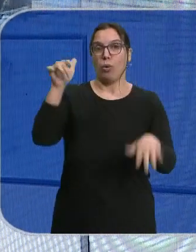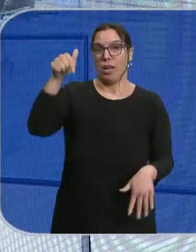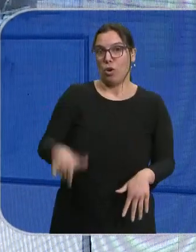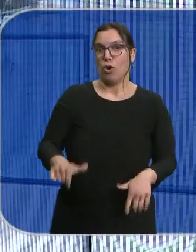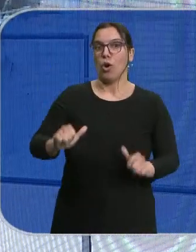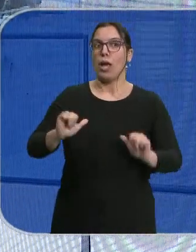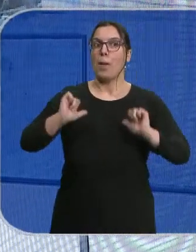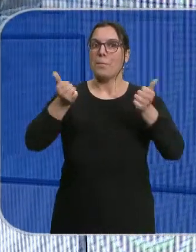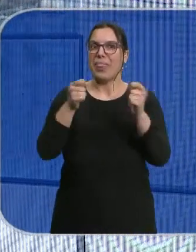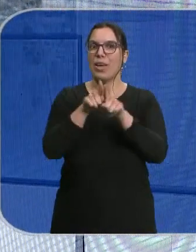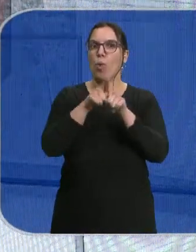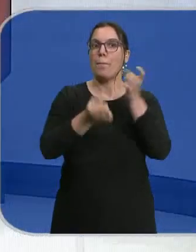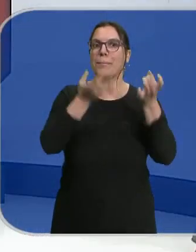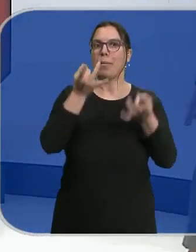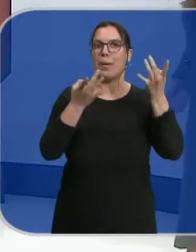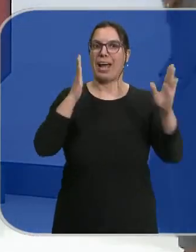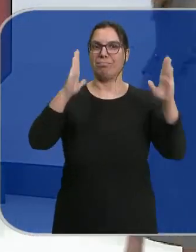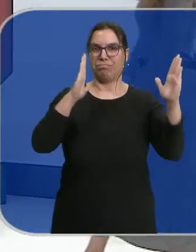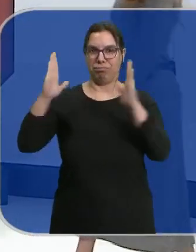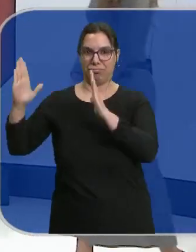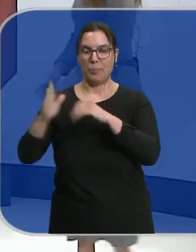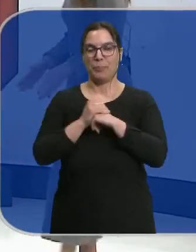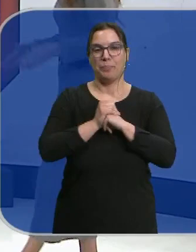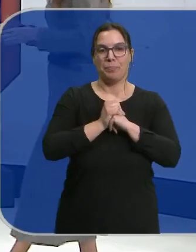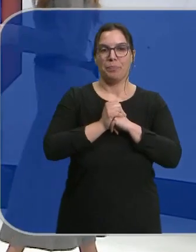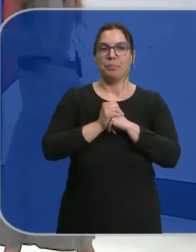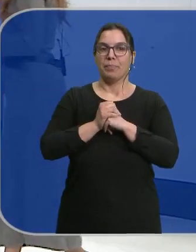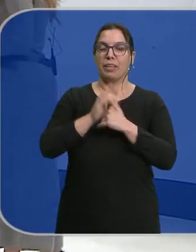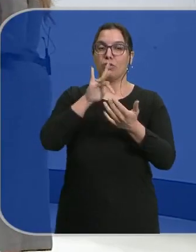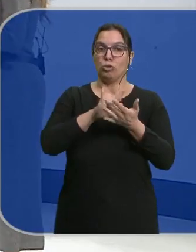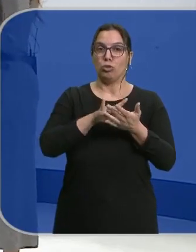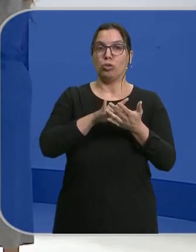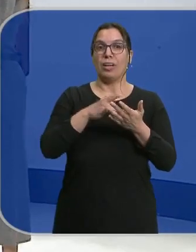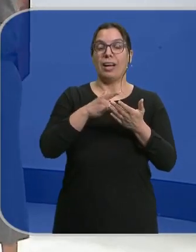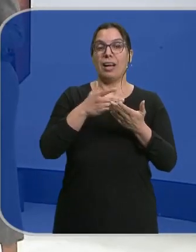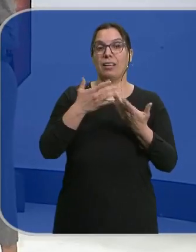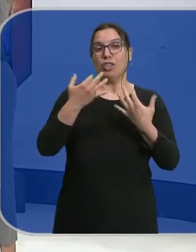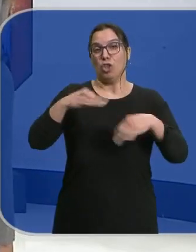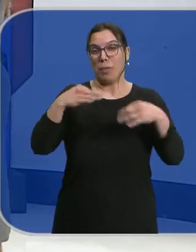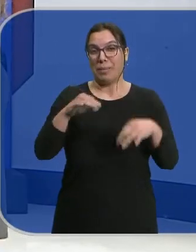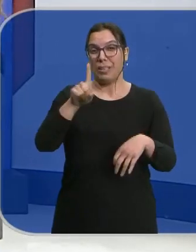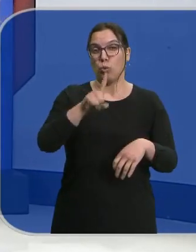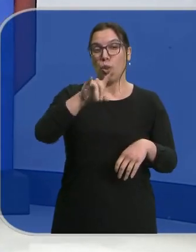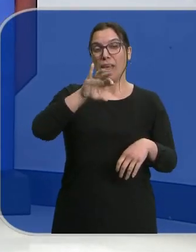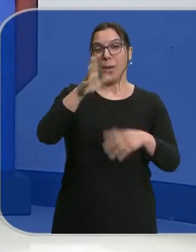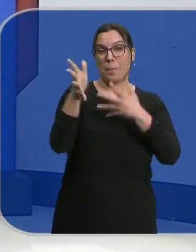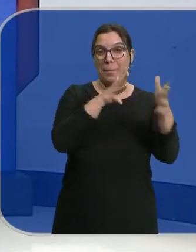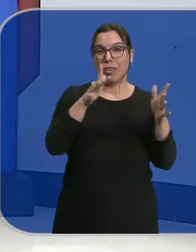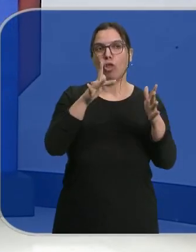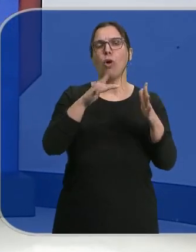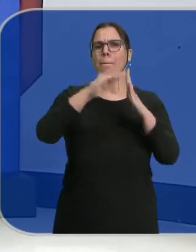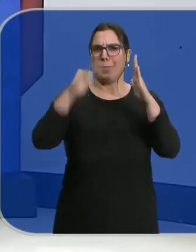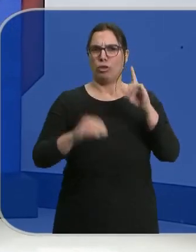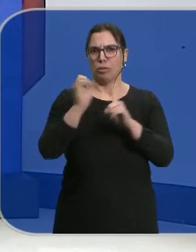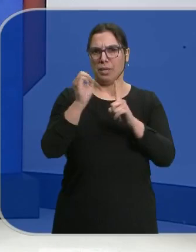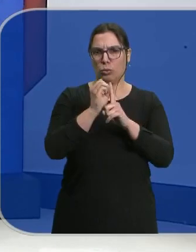ha comenzado la primavera meteorológica. Silvia. Sí, entre 4 y 10 grados menos de lo que correspondería para un 1 de marzo, con algunas precipitaciones